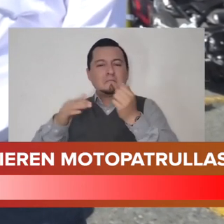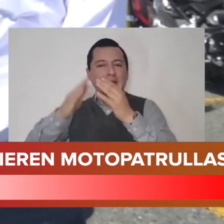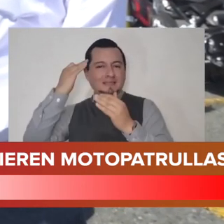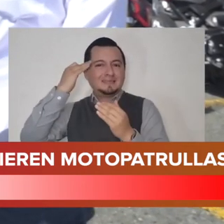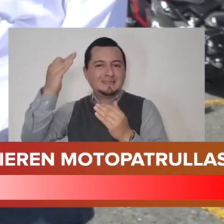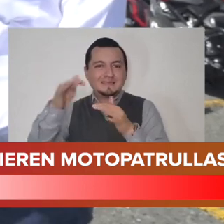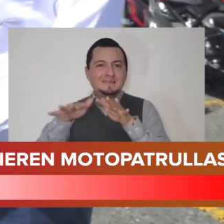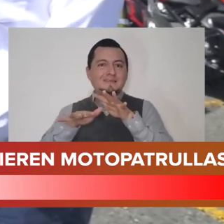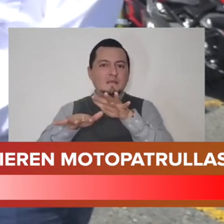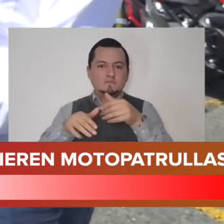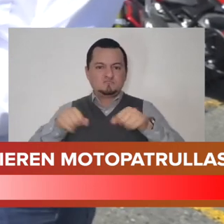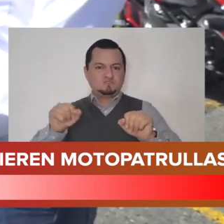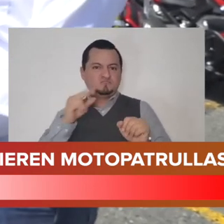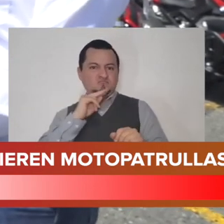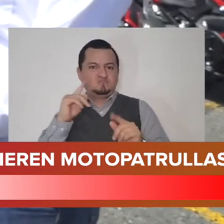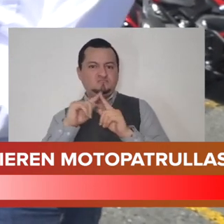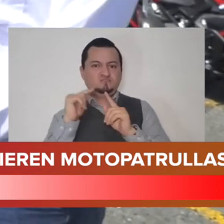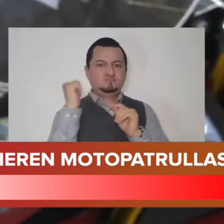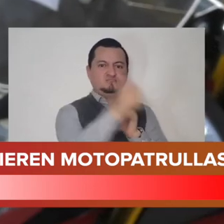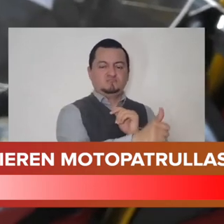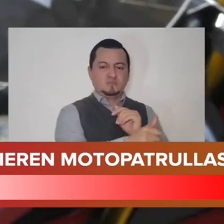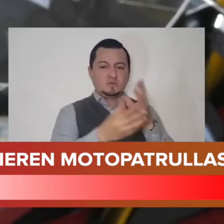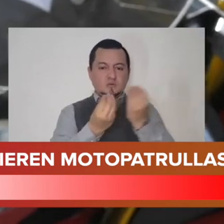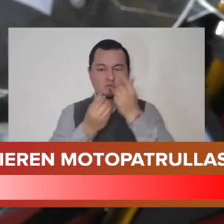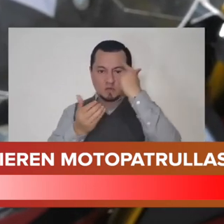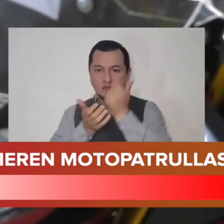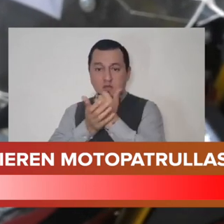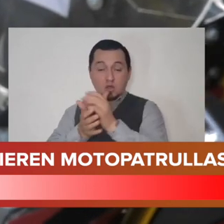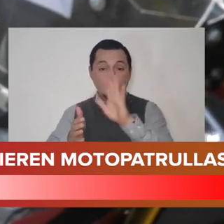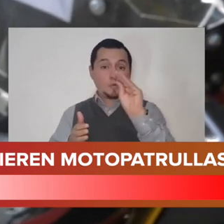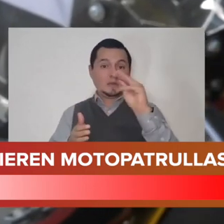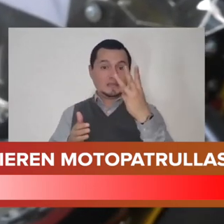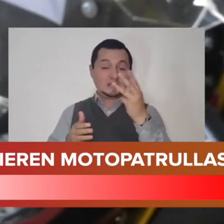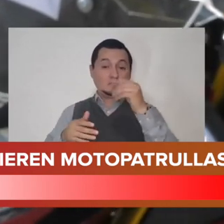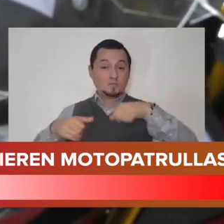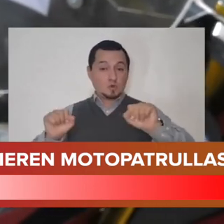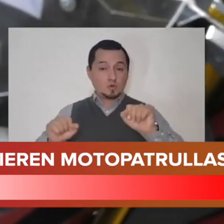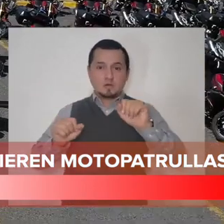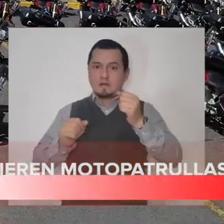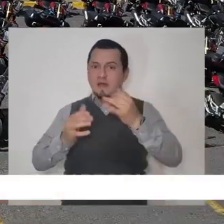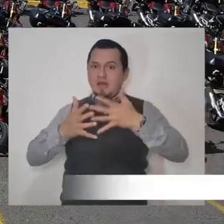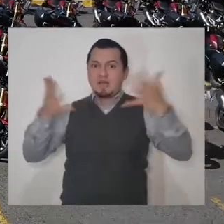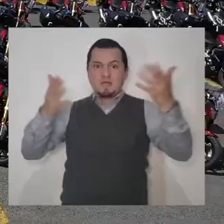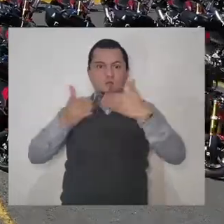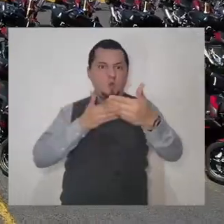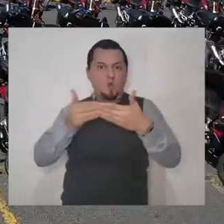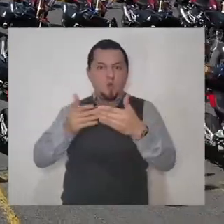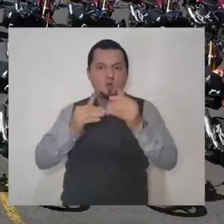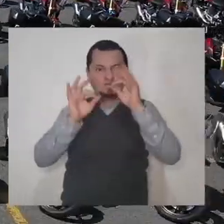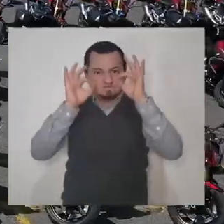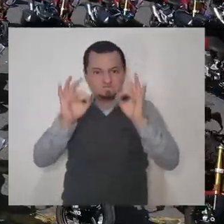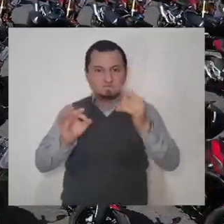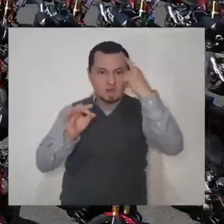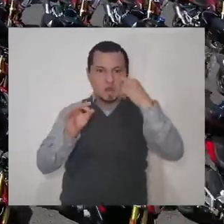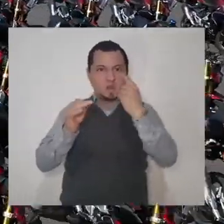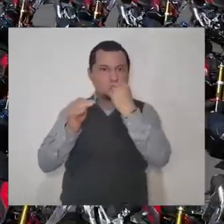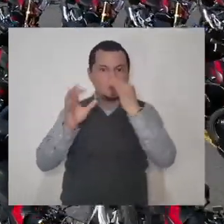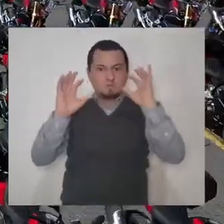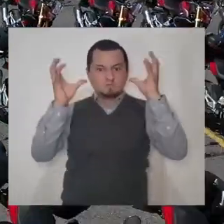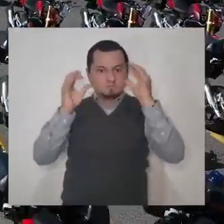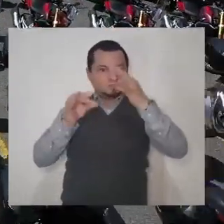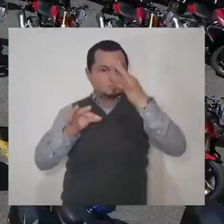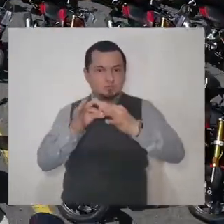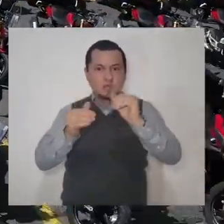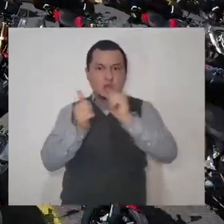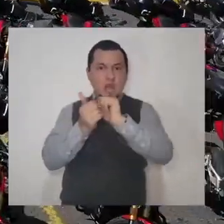el modelo policial y de justicia cívica. Son 93 motos de alta gama, debidamente equipadas para patrulla, con todos los